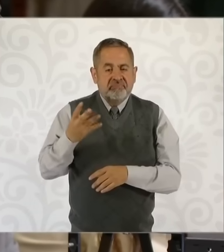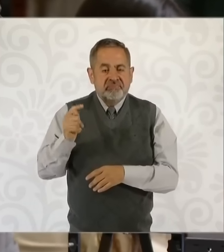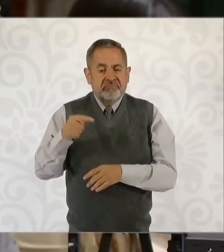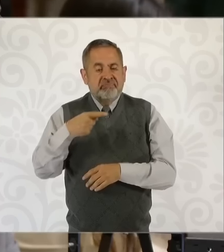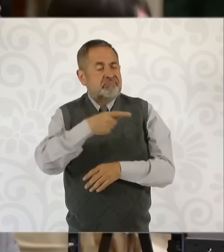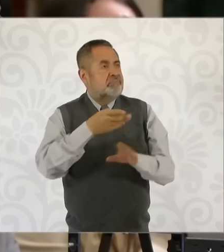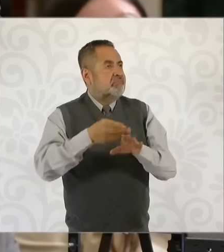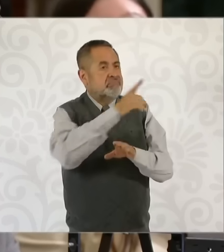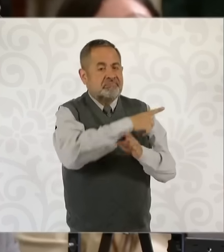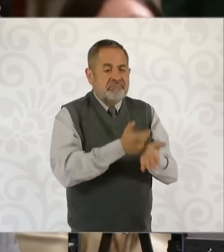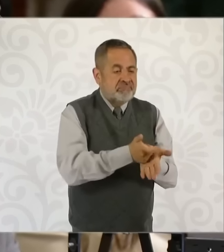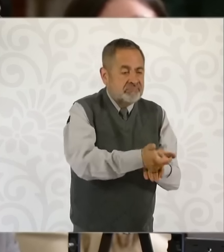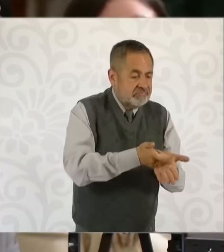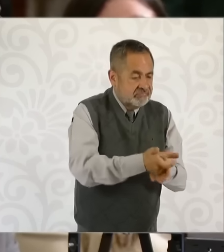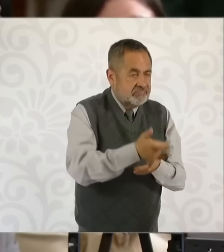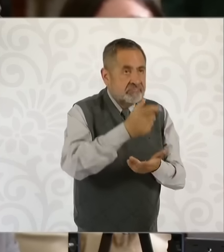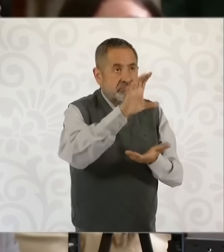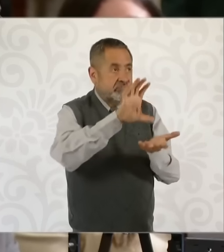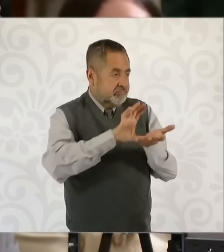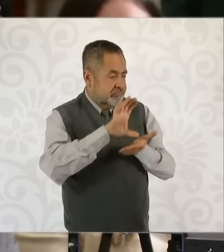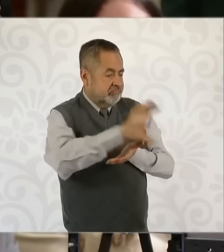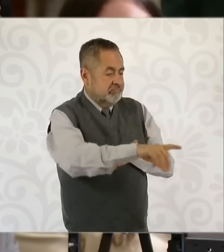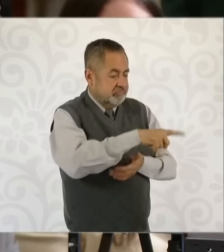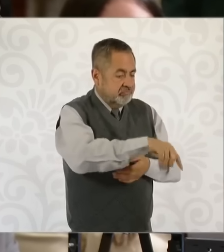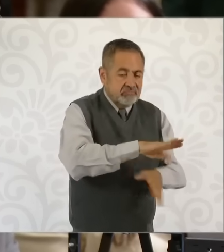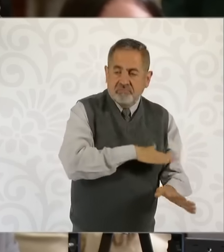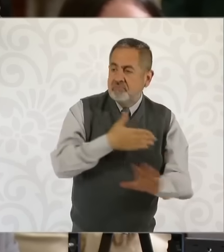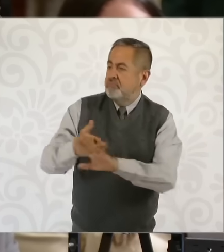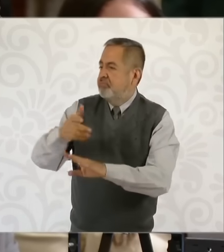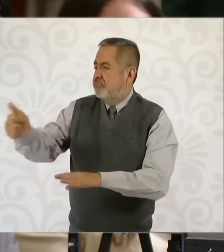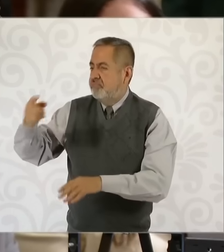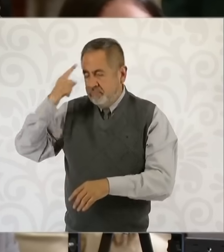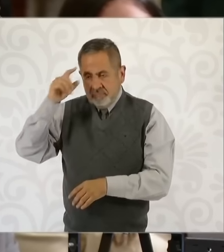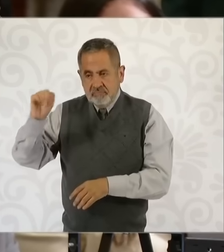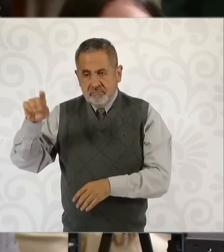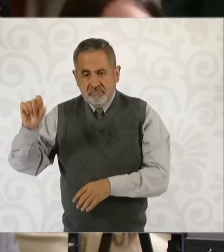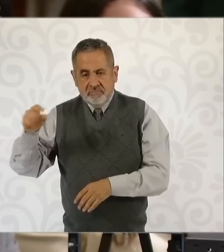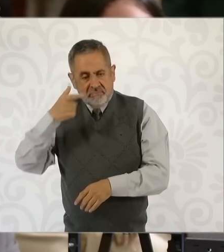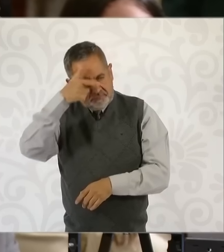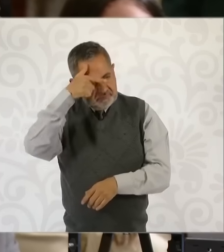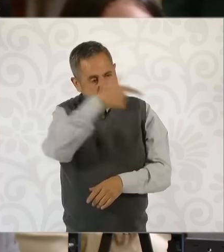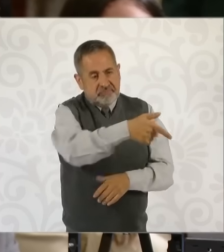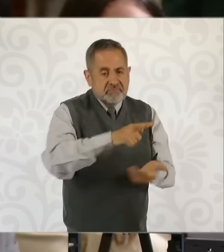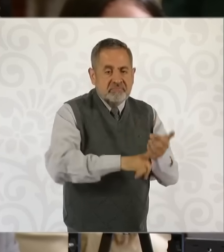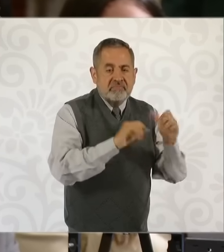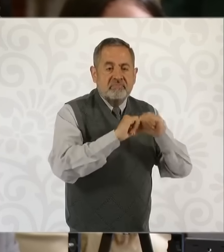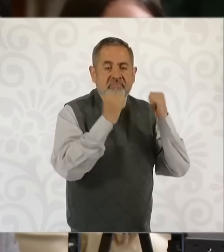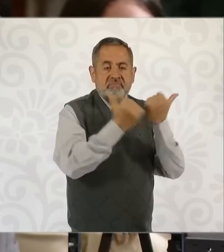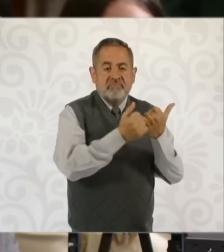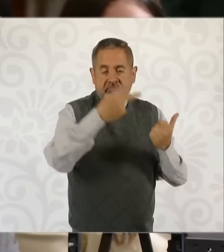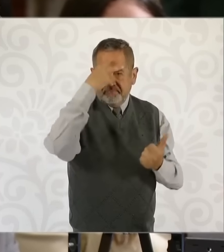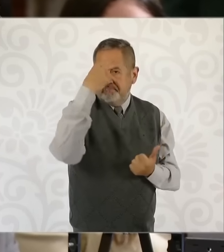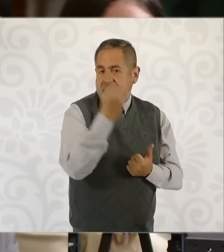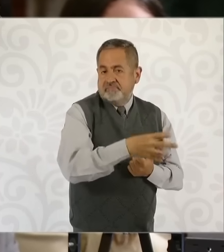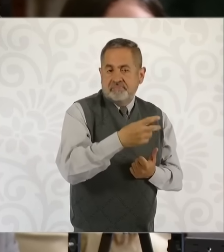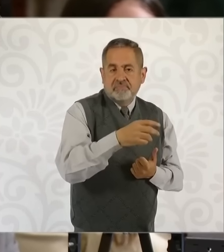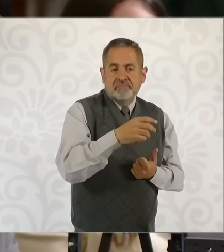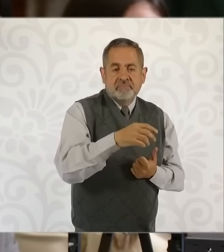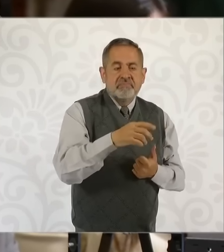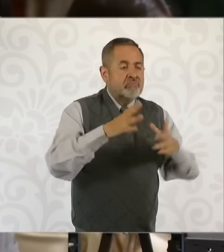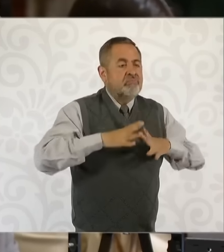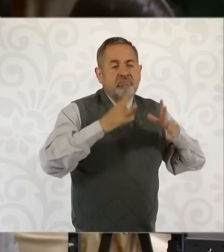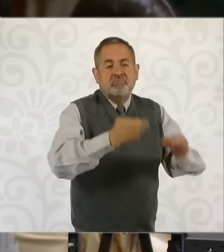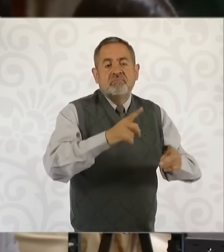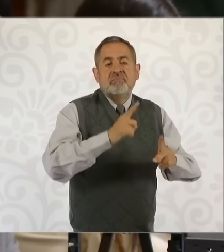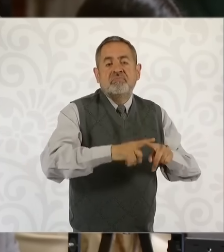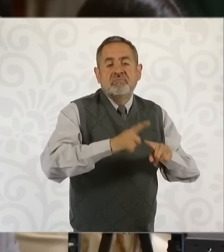financian, por ejemplo, a los opositores. El caso más evidente es de la Organización Mexicanos contra la Corrupción y la Impunidad, fundada por